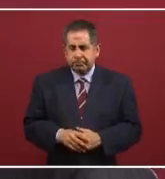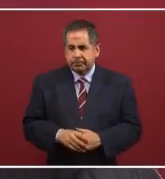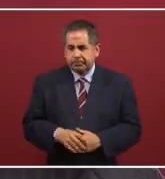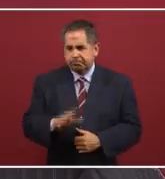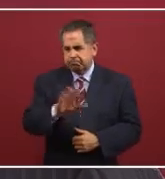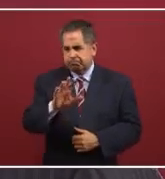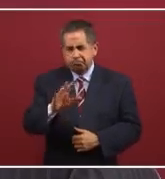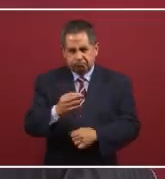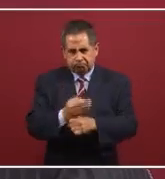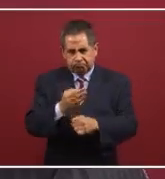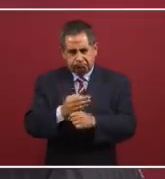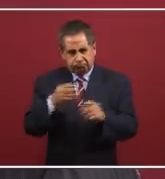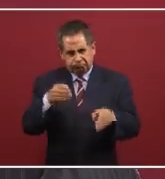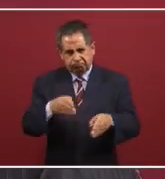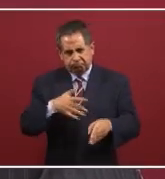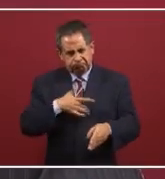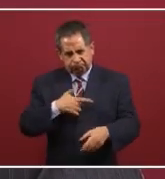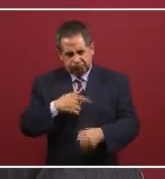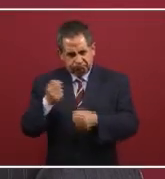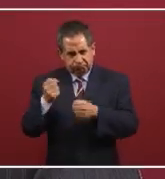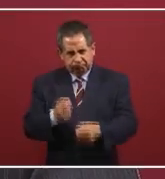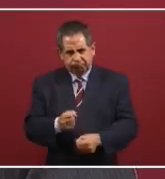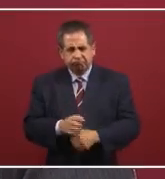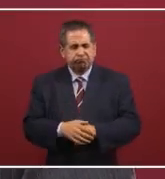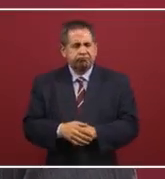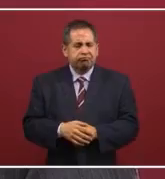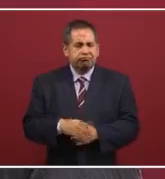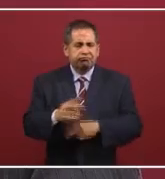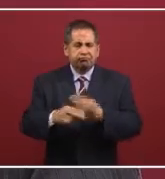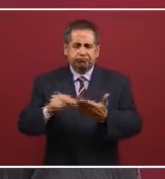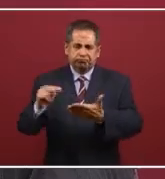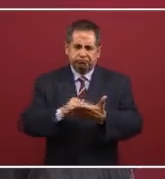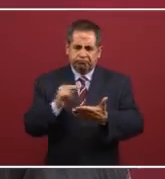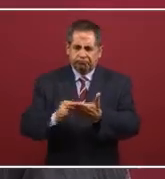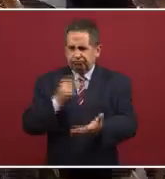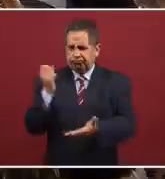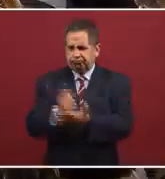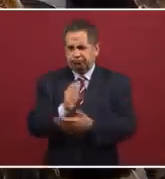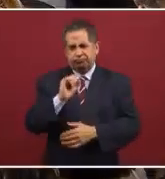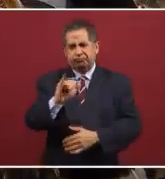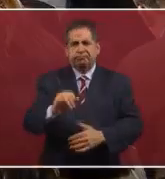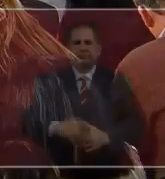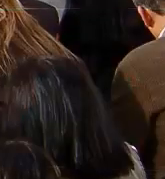caso, estoy seguro de que se va a aprobar el tratado.